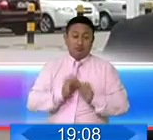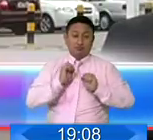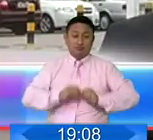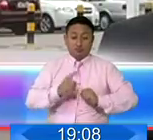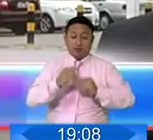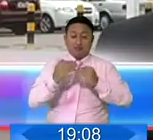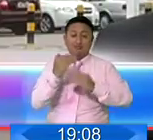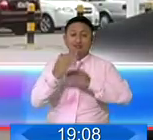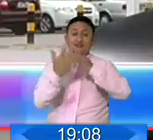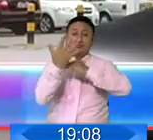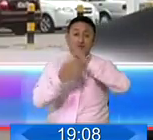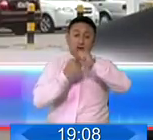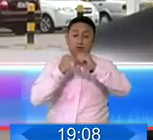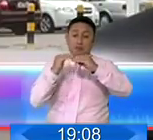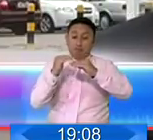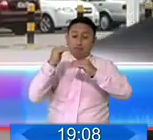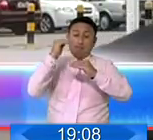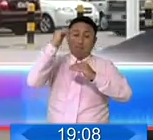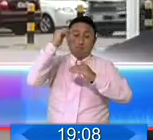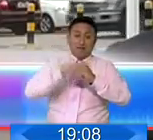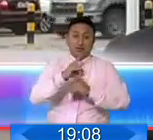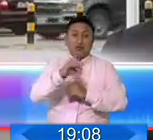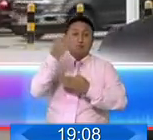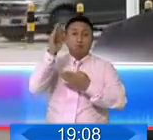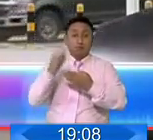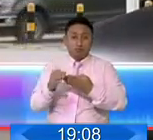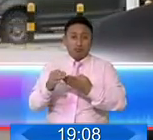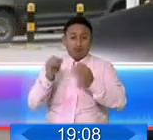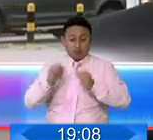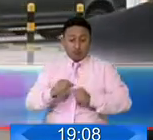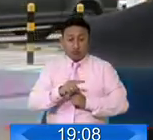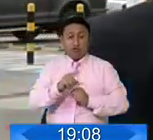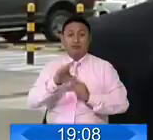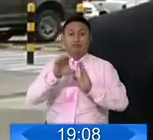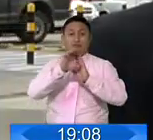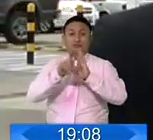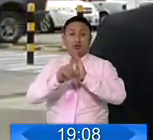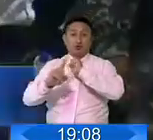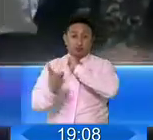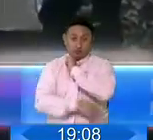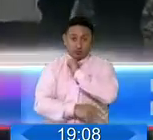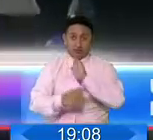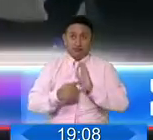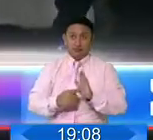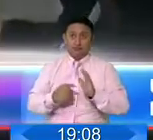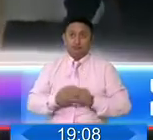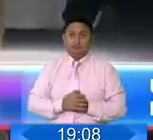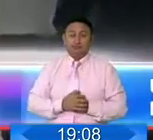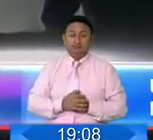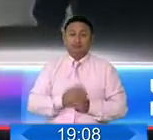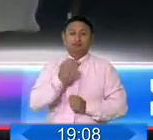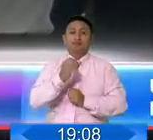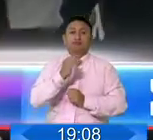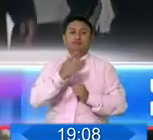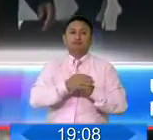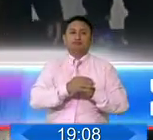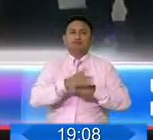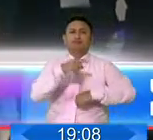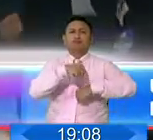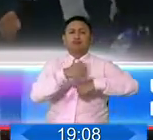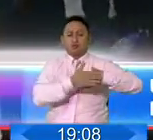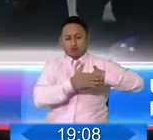pasa ese tiempo y se justifican los presupuestos que establece el Código Orgánico Integral Penal. En un periodo de 90 días, el